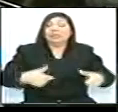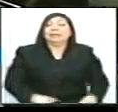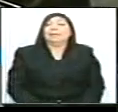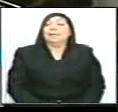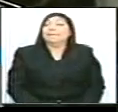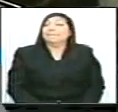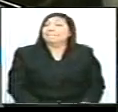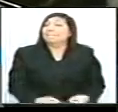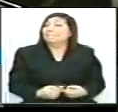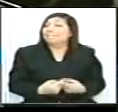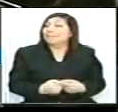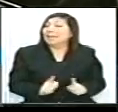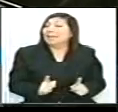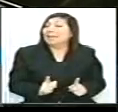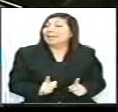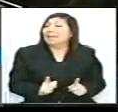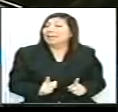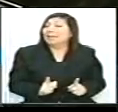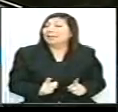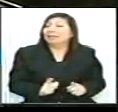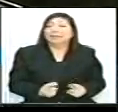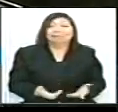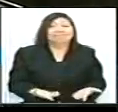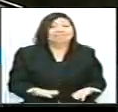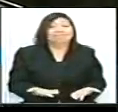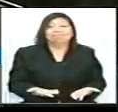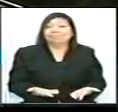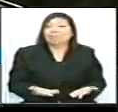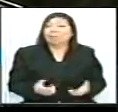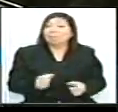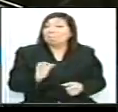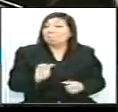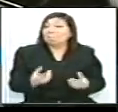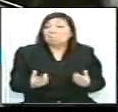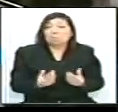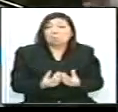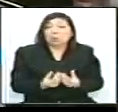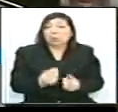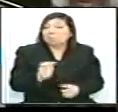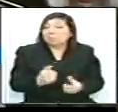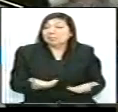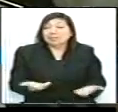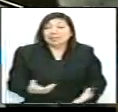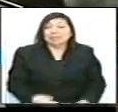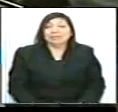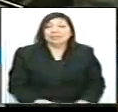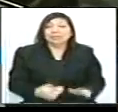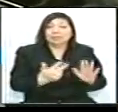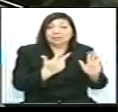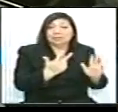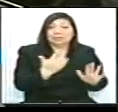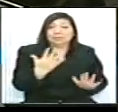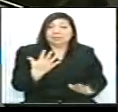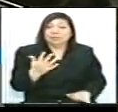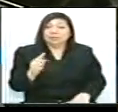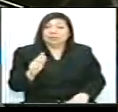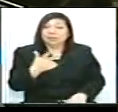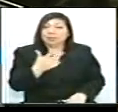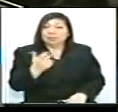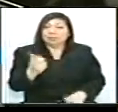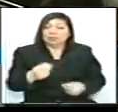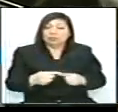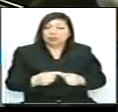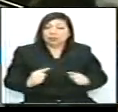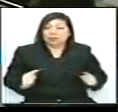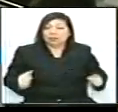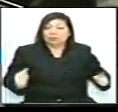Sin embargo, somos la región menos poblada. Tenemos 85.300